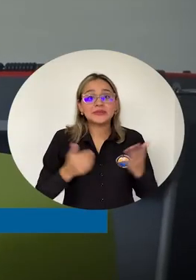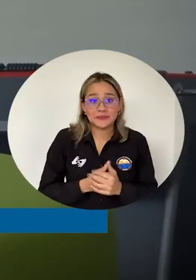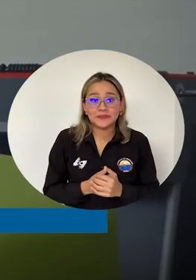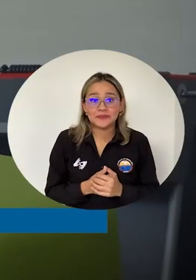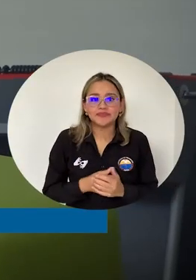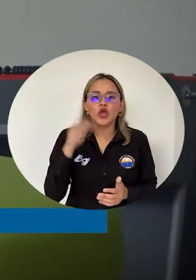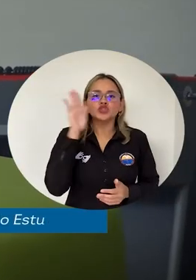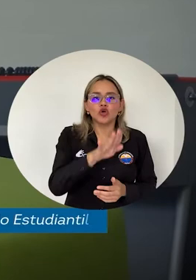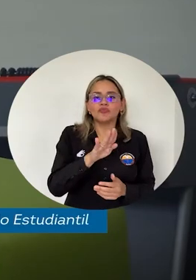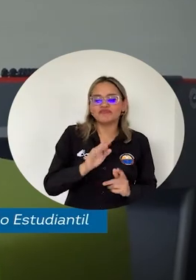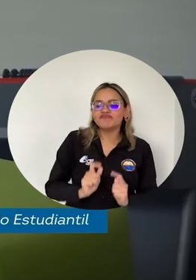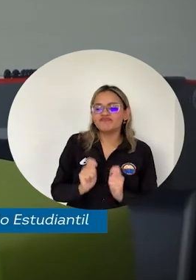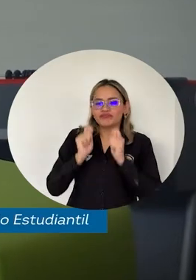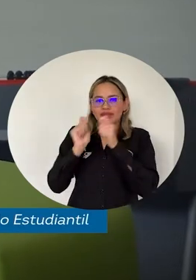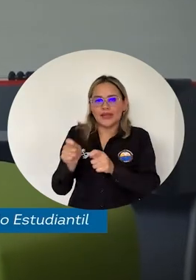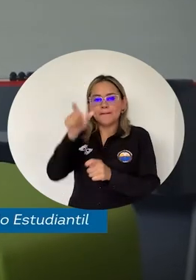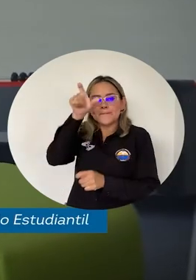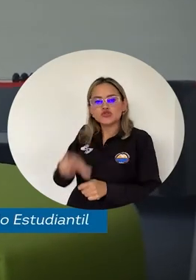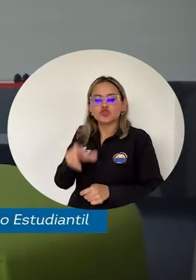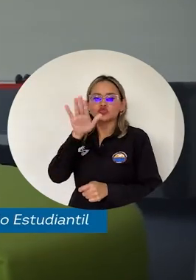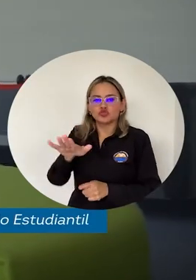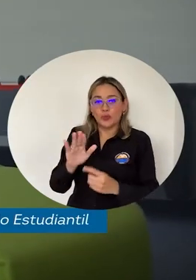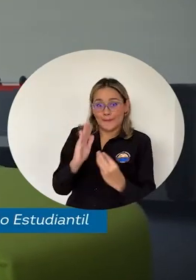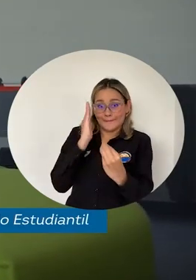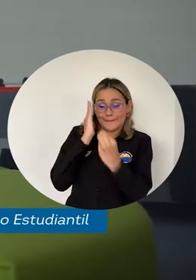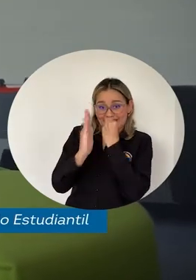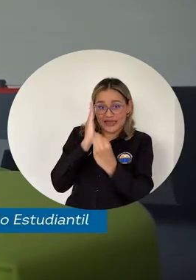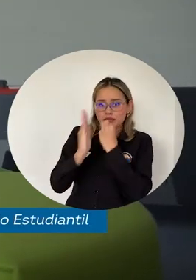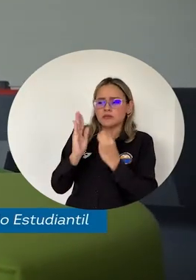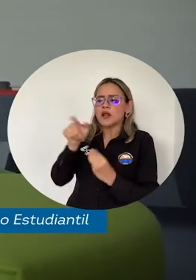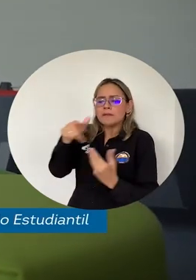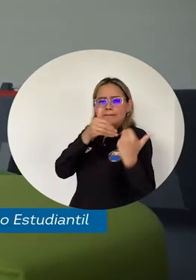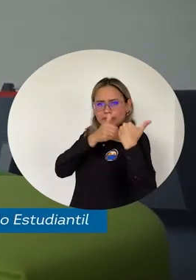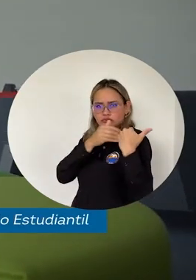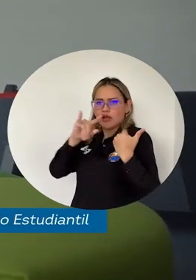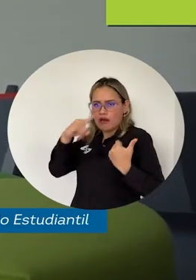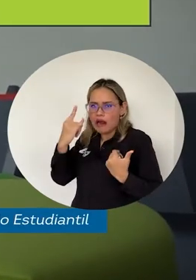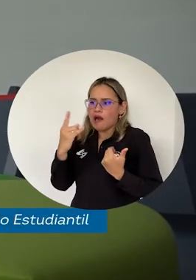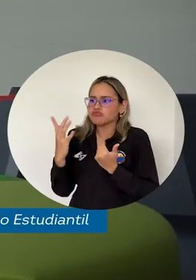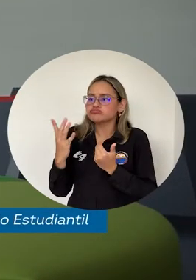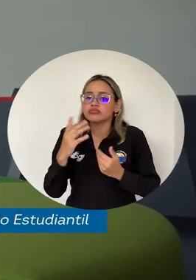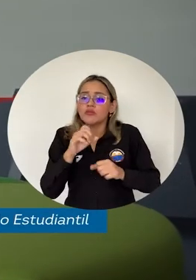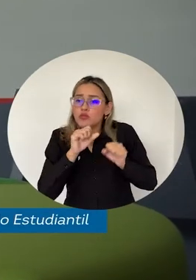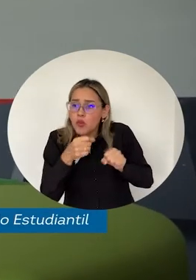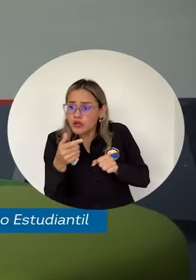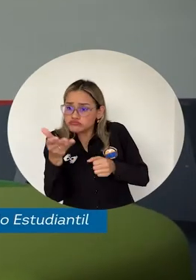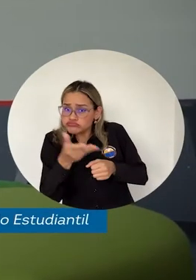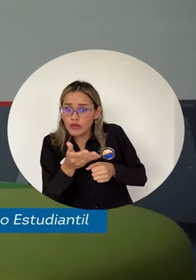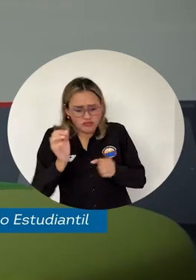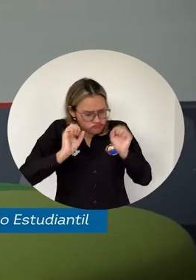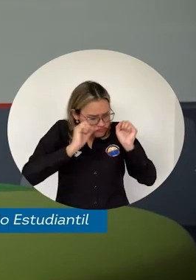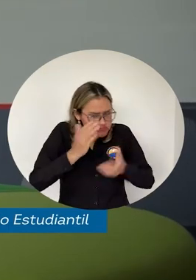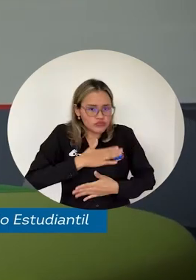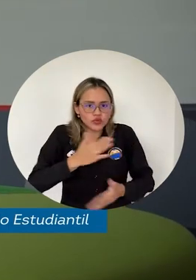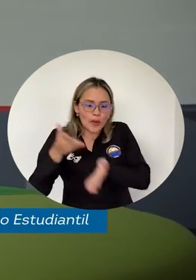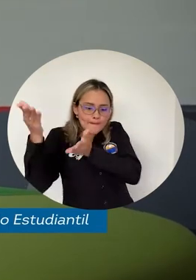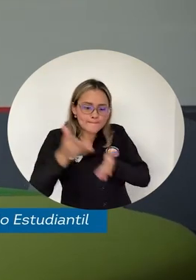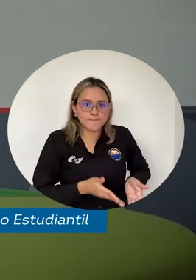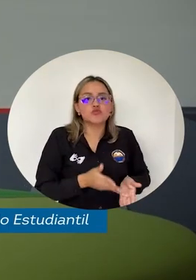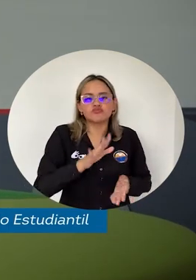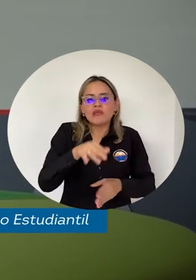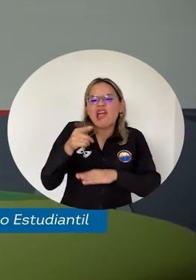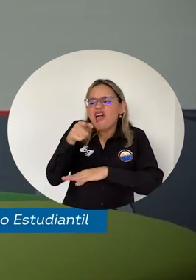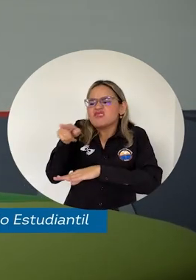persona designada por el área de bienestar universitario Que va a ser el encargado de autorizar el préstamo de hasta por media hora de estos